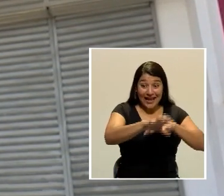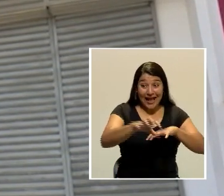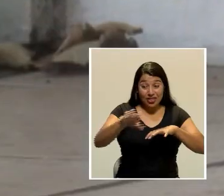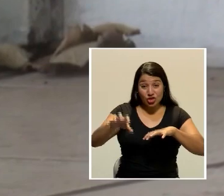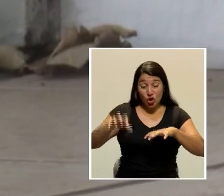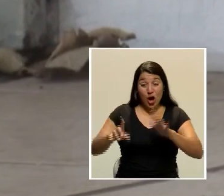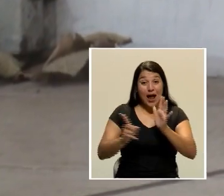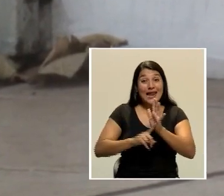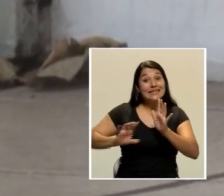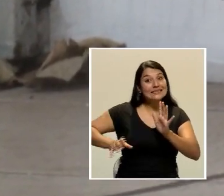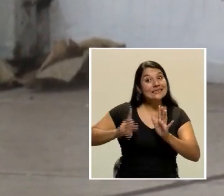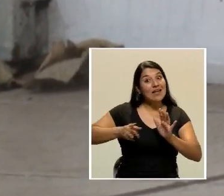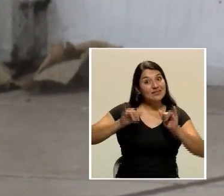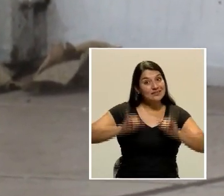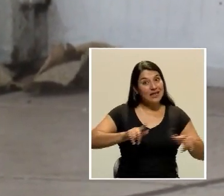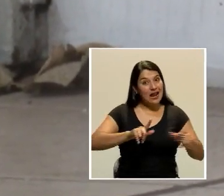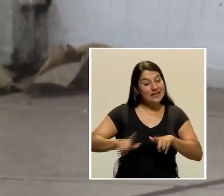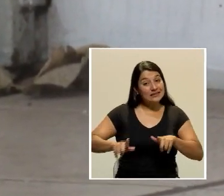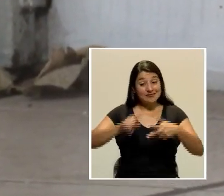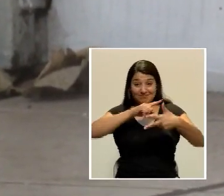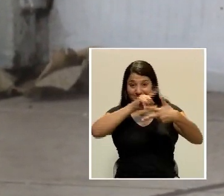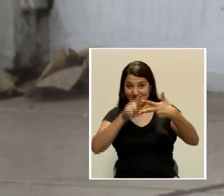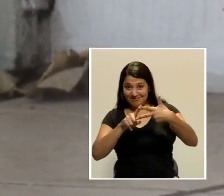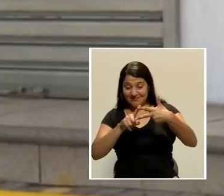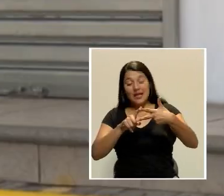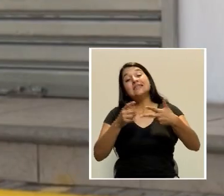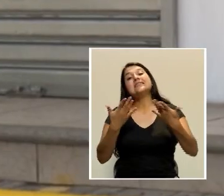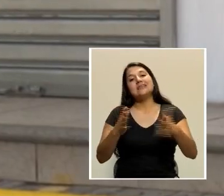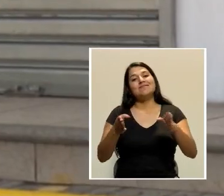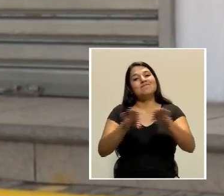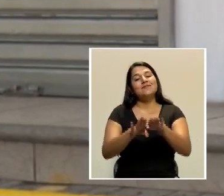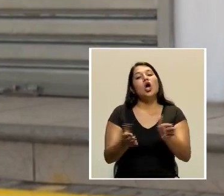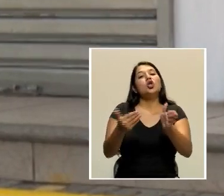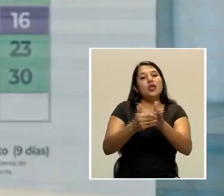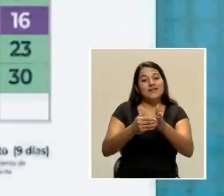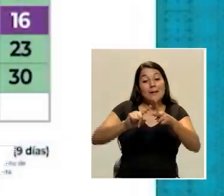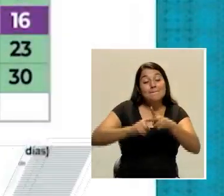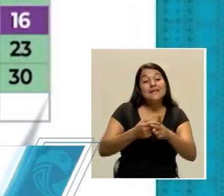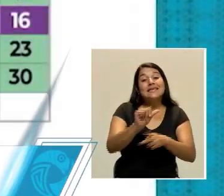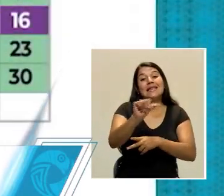condición de alerta naranja pasarán a una fase de cierre comercial.